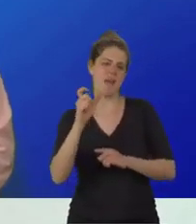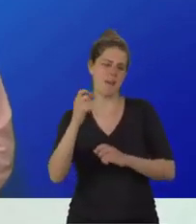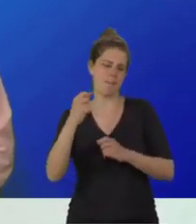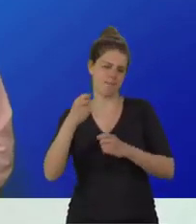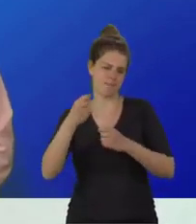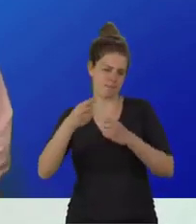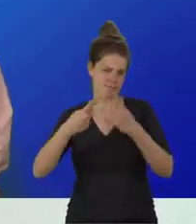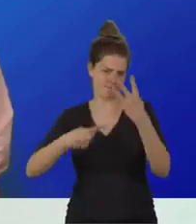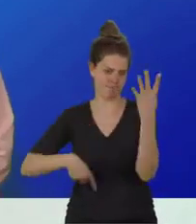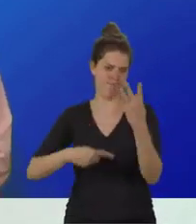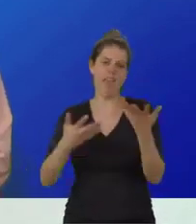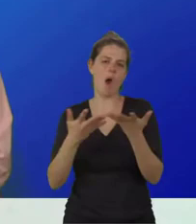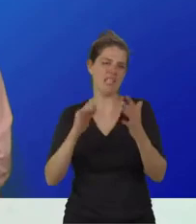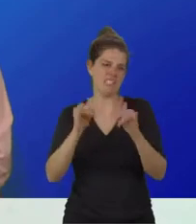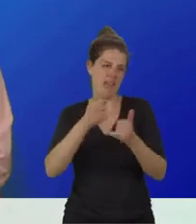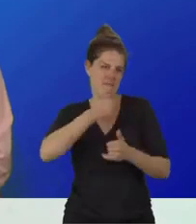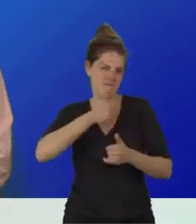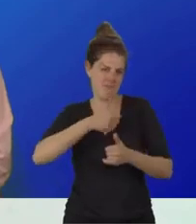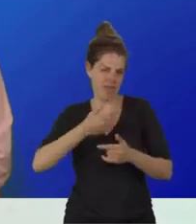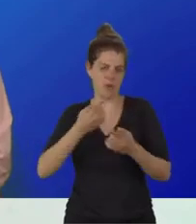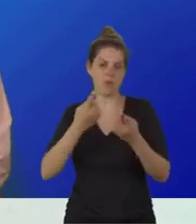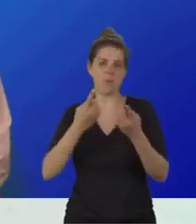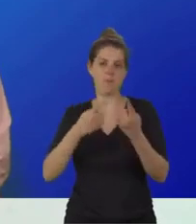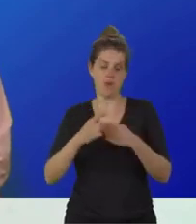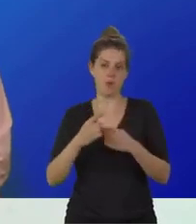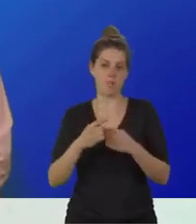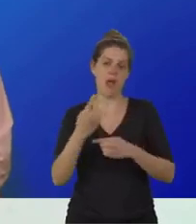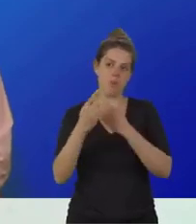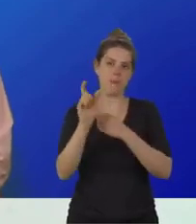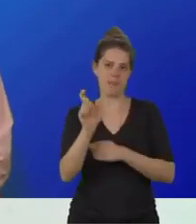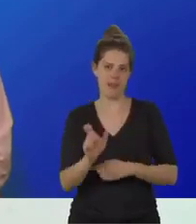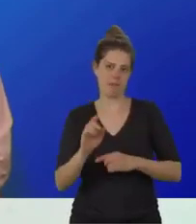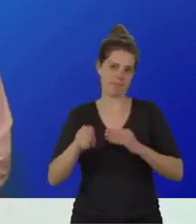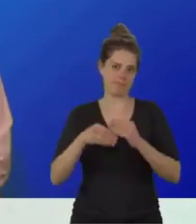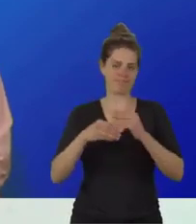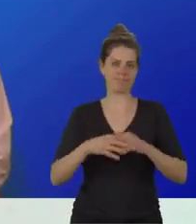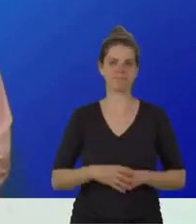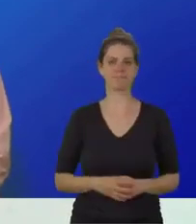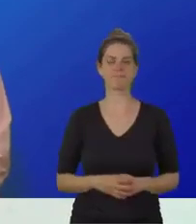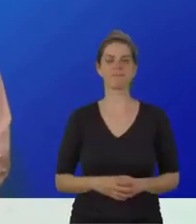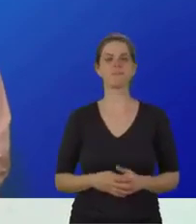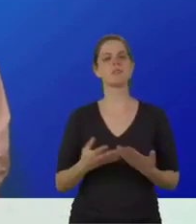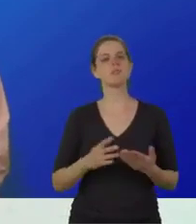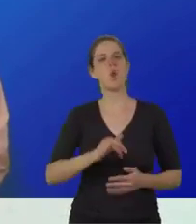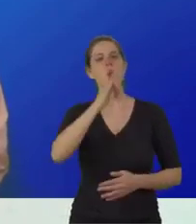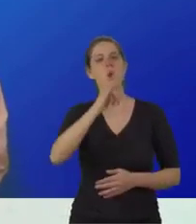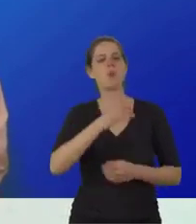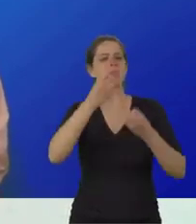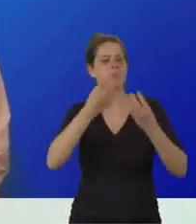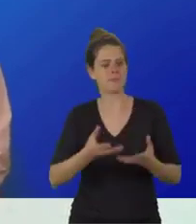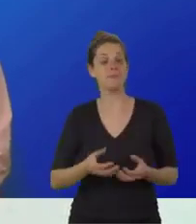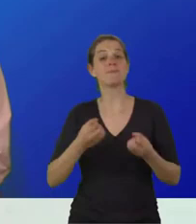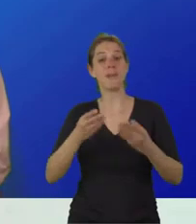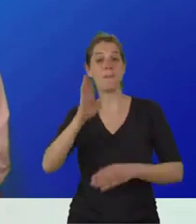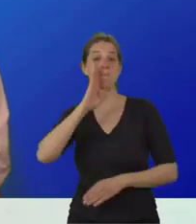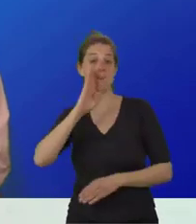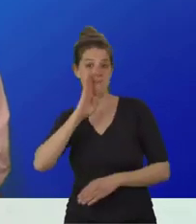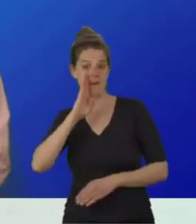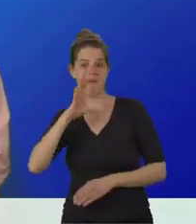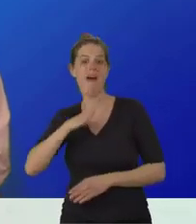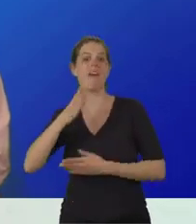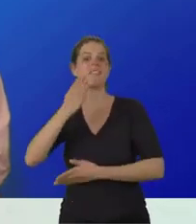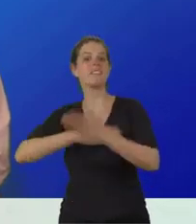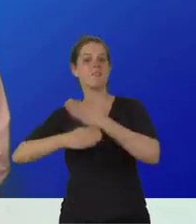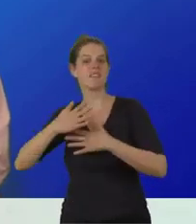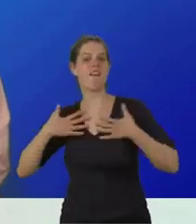palabras que ahora están de moda, como algunas de las que ya he mencionado. ¿Por qué digo esto? Porque tengo una mamá que tiene